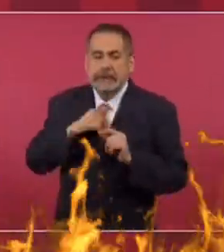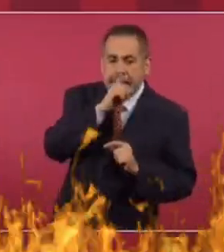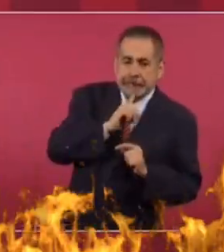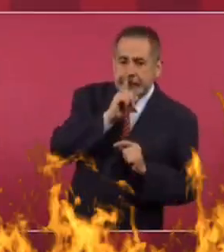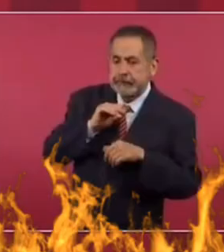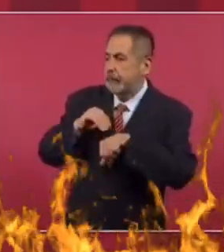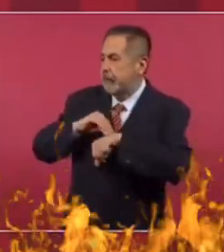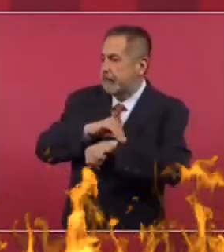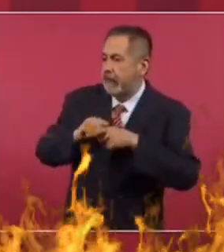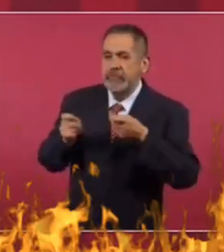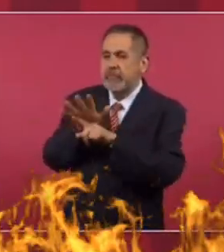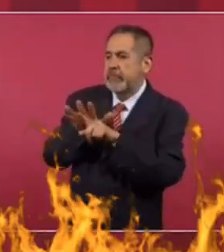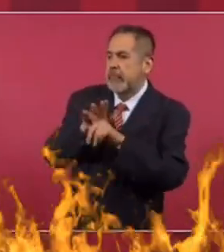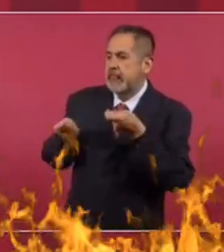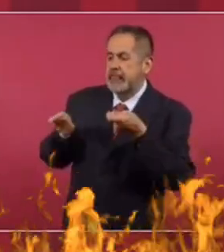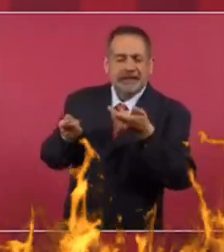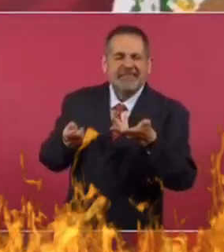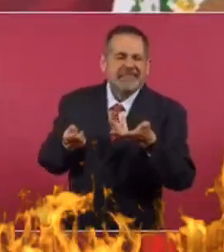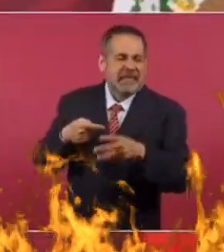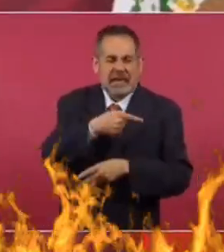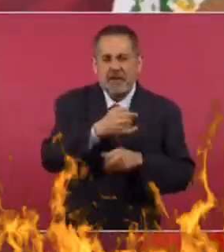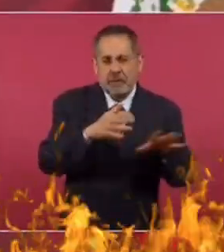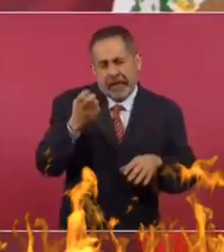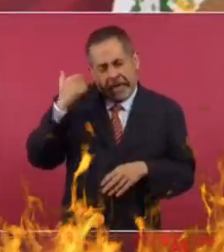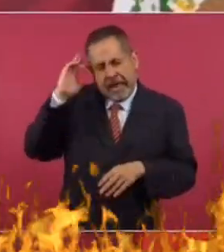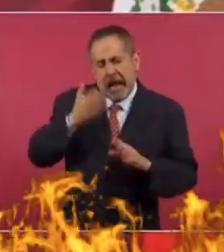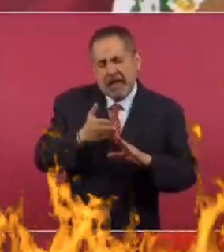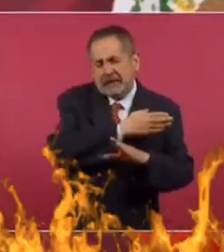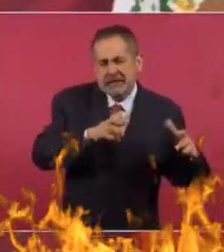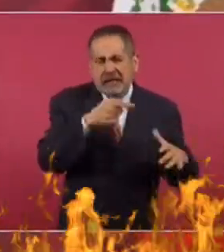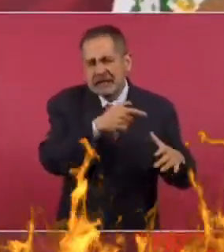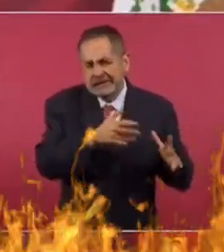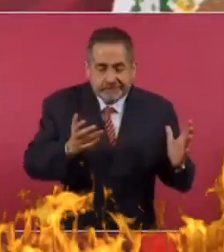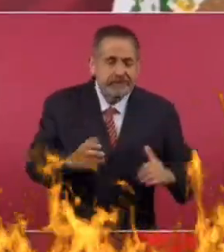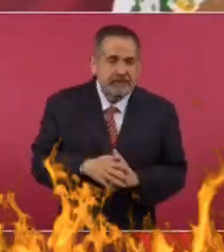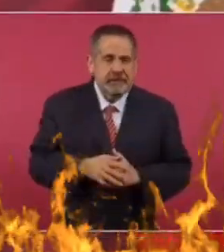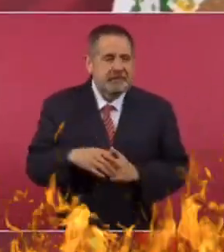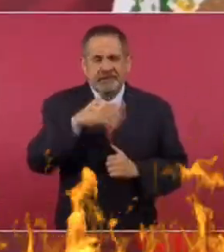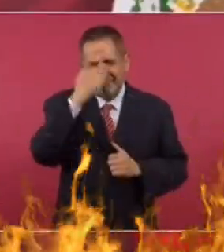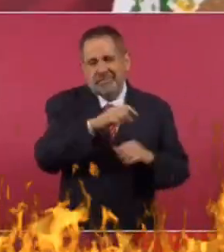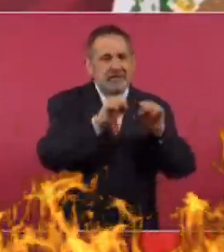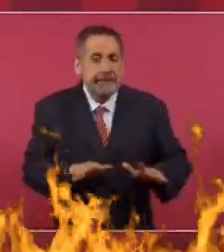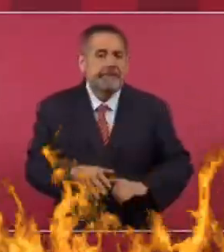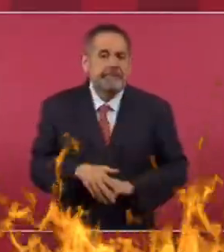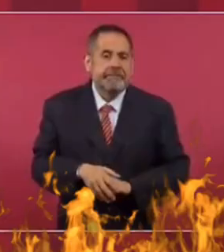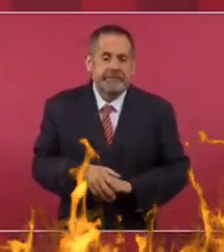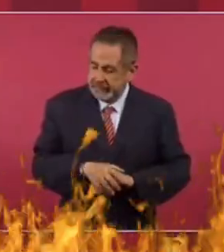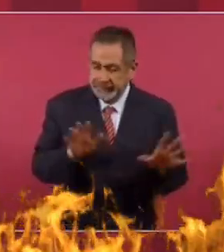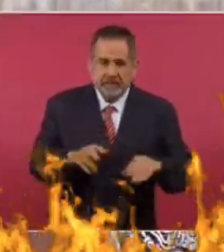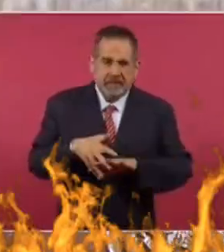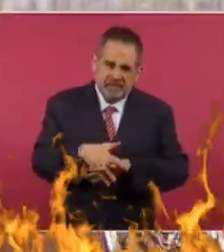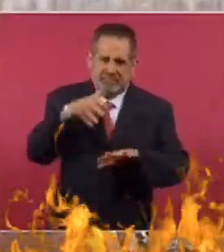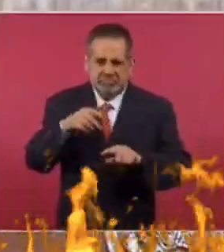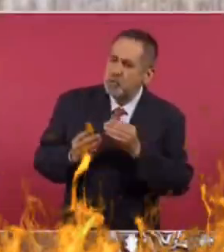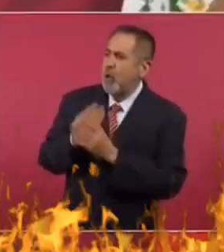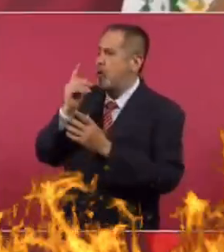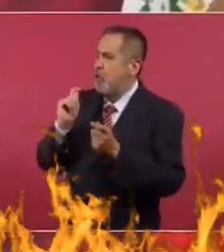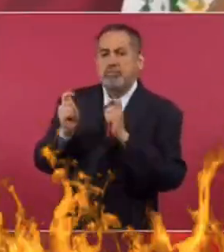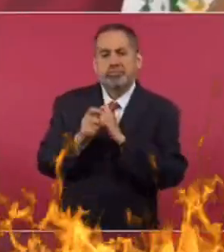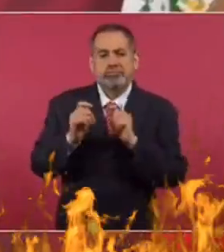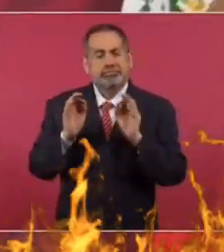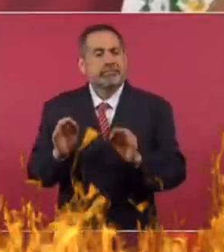mentirosa, manipuladora. Así era el sistema de información. Entonces, eso se está arrancando de